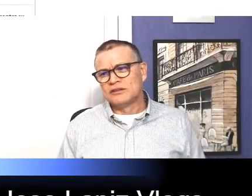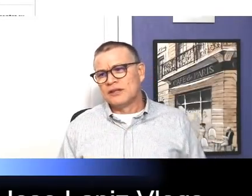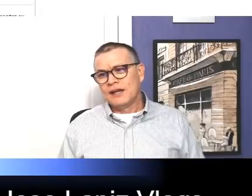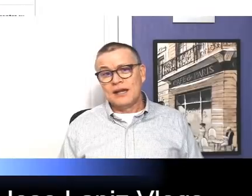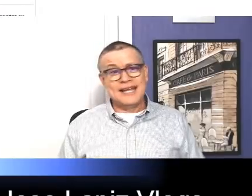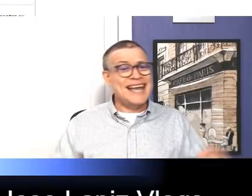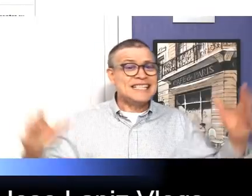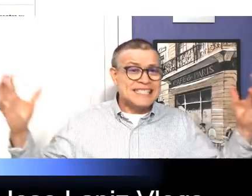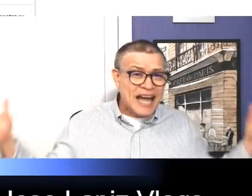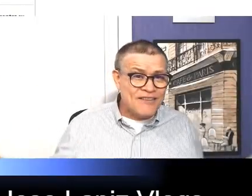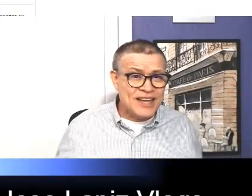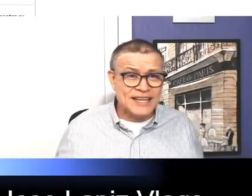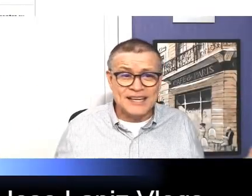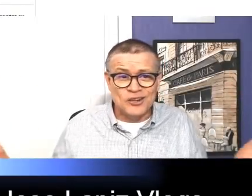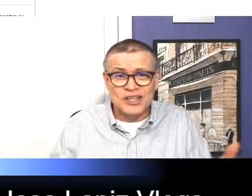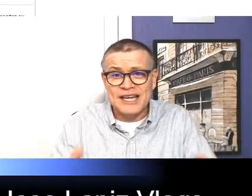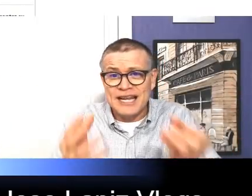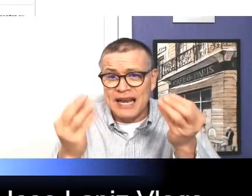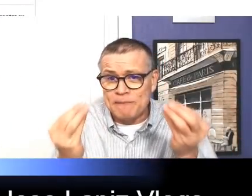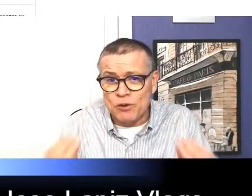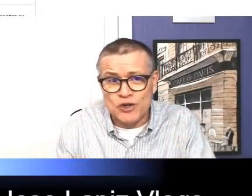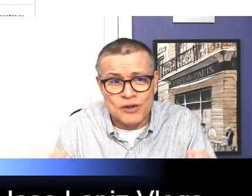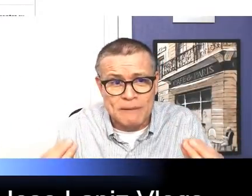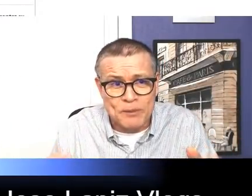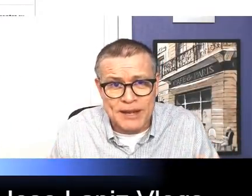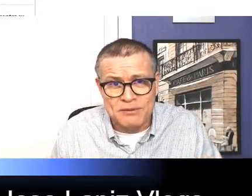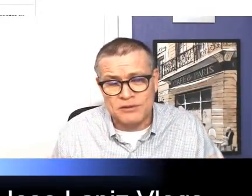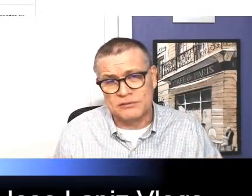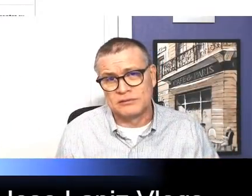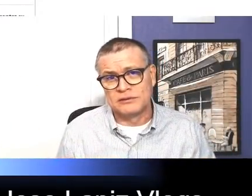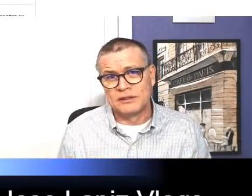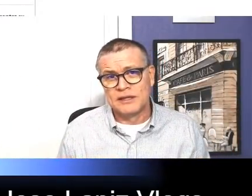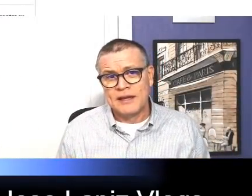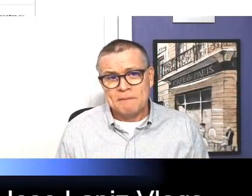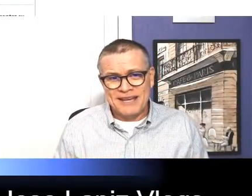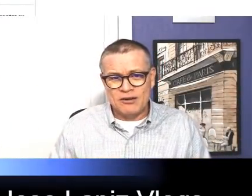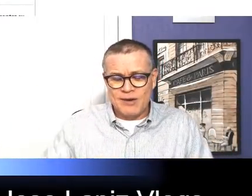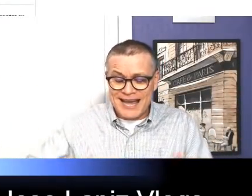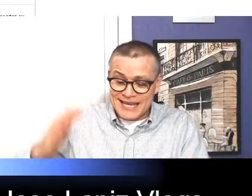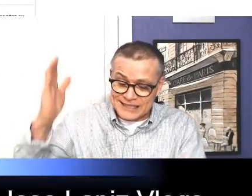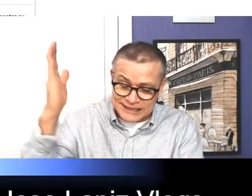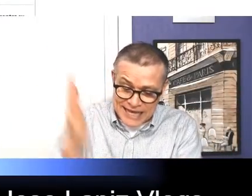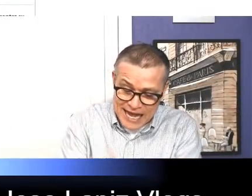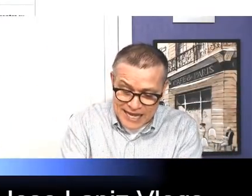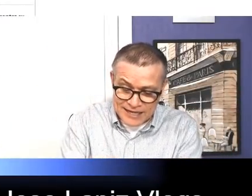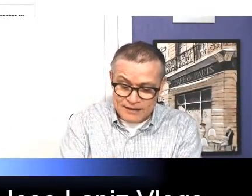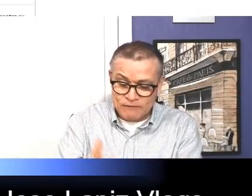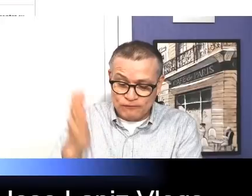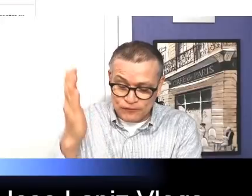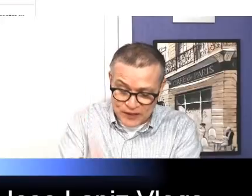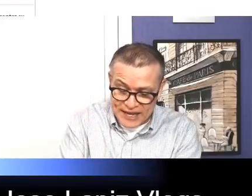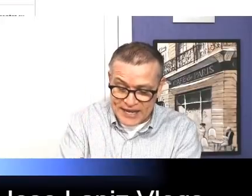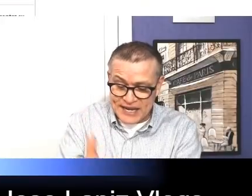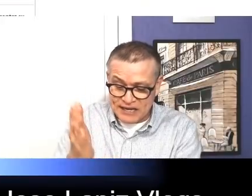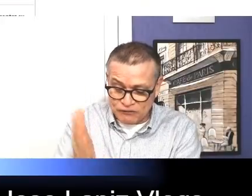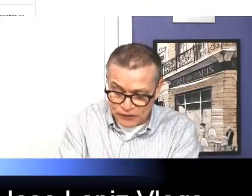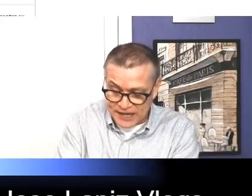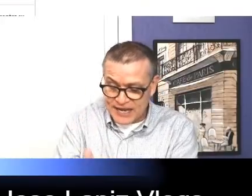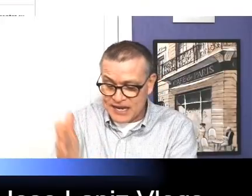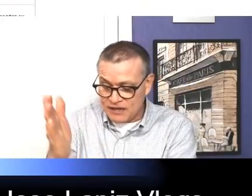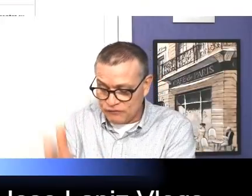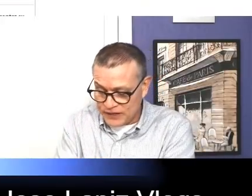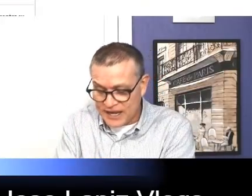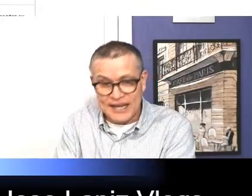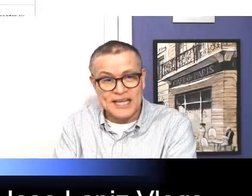y él sabe que no tiene el apoyo del pueblo pero ahí está friegue y friegue